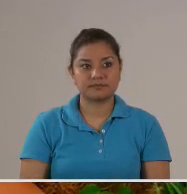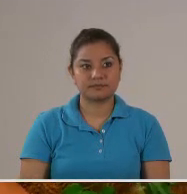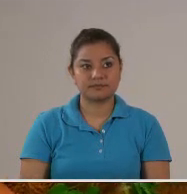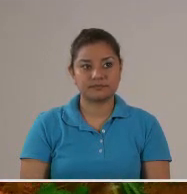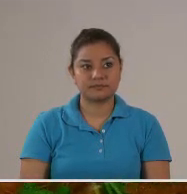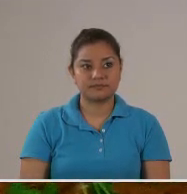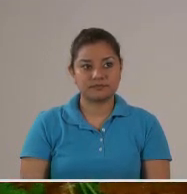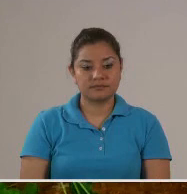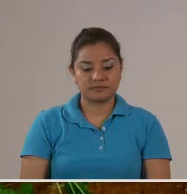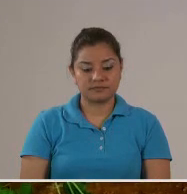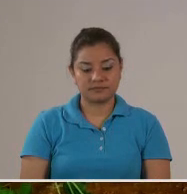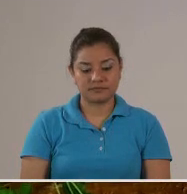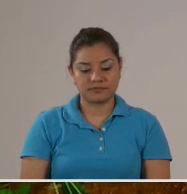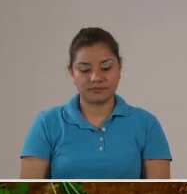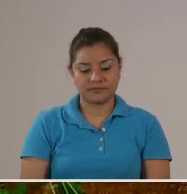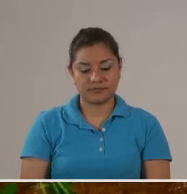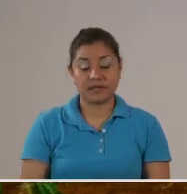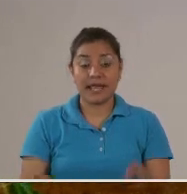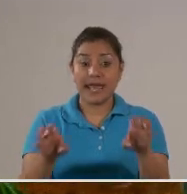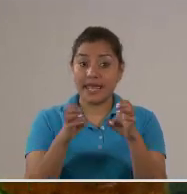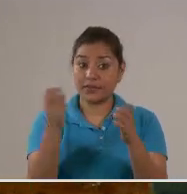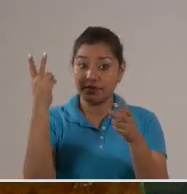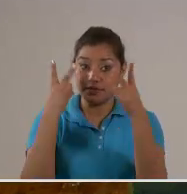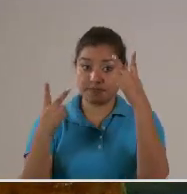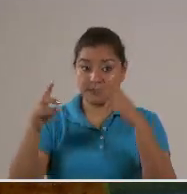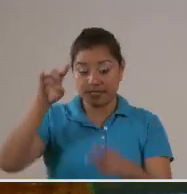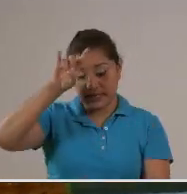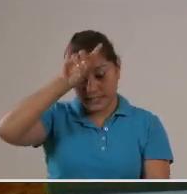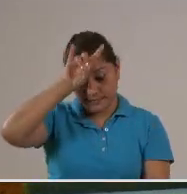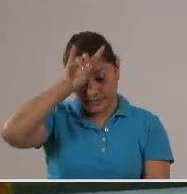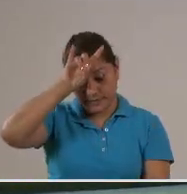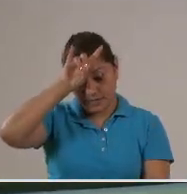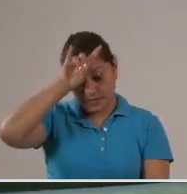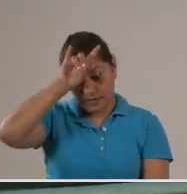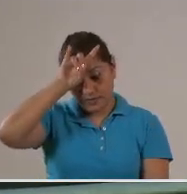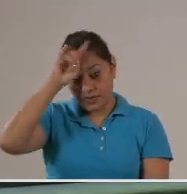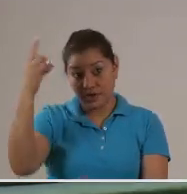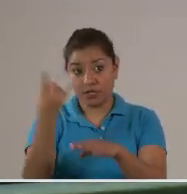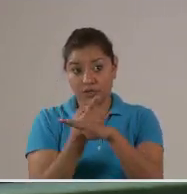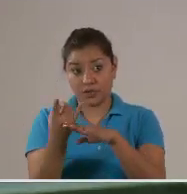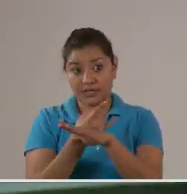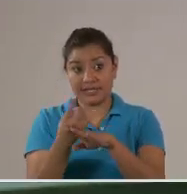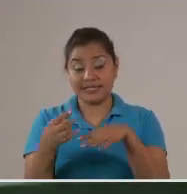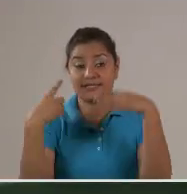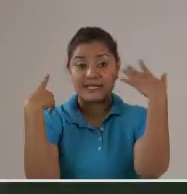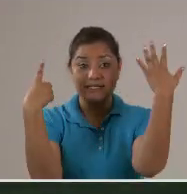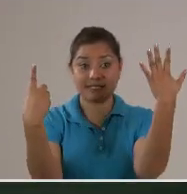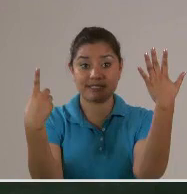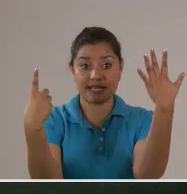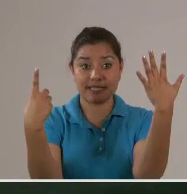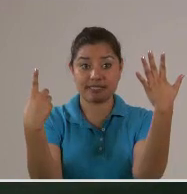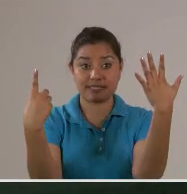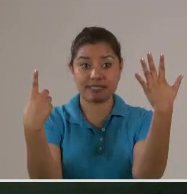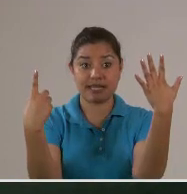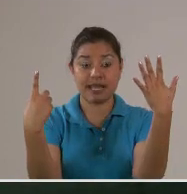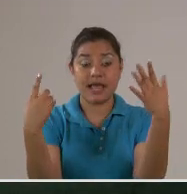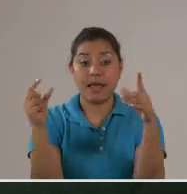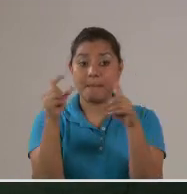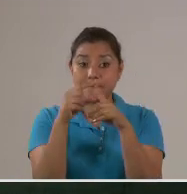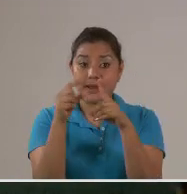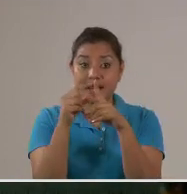animales entonces vi el enemigo y utiliza estos seis esquemas que le acabo de